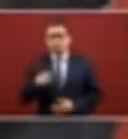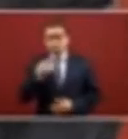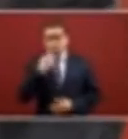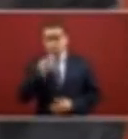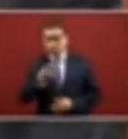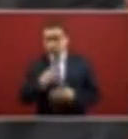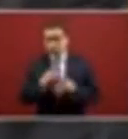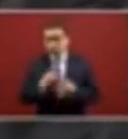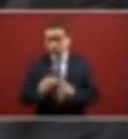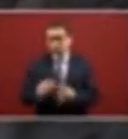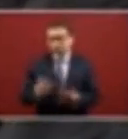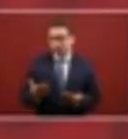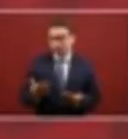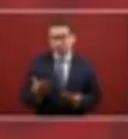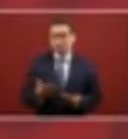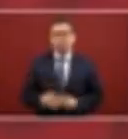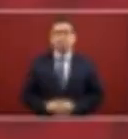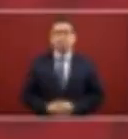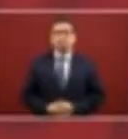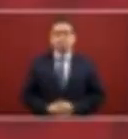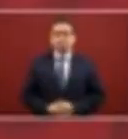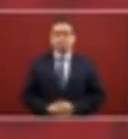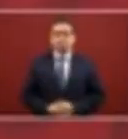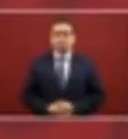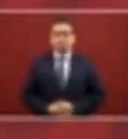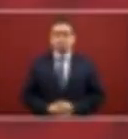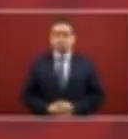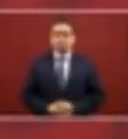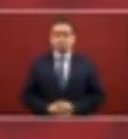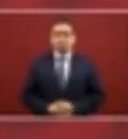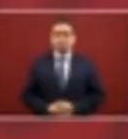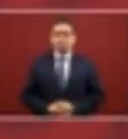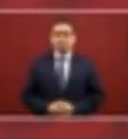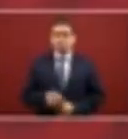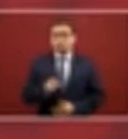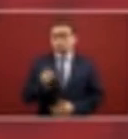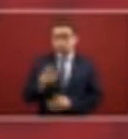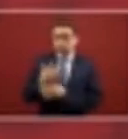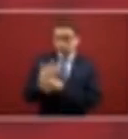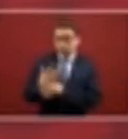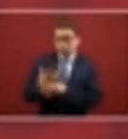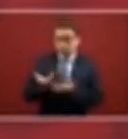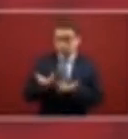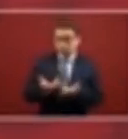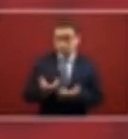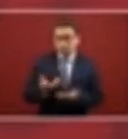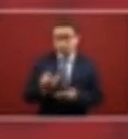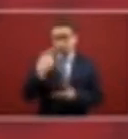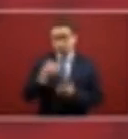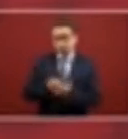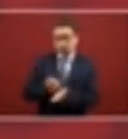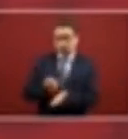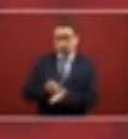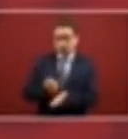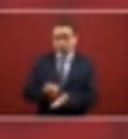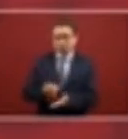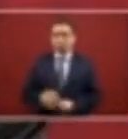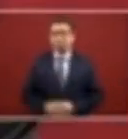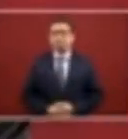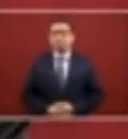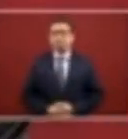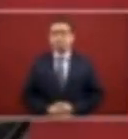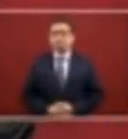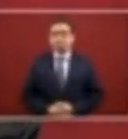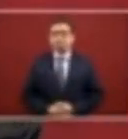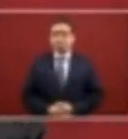en defensa de la dignidad de México y en favor de la amistad con el pueblo de Estados Unidos. En conferencia de prensa, el mandatario federal exhortó a los gobernadores de todos